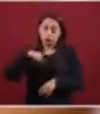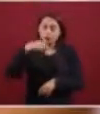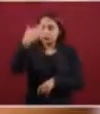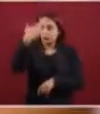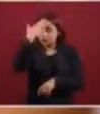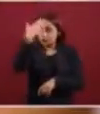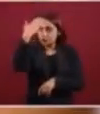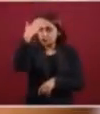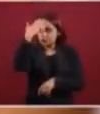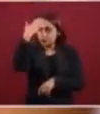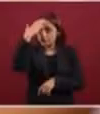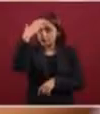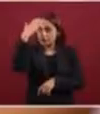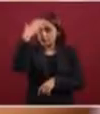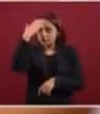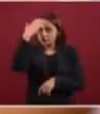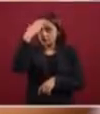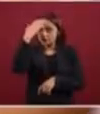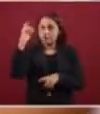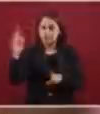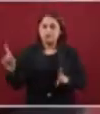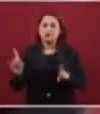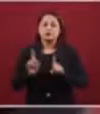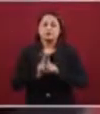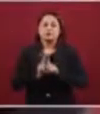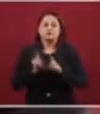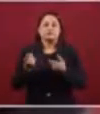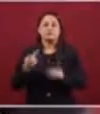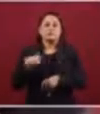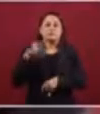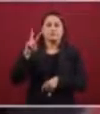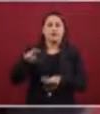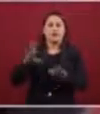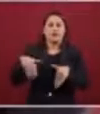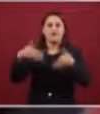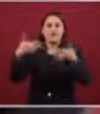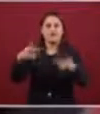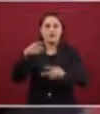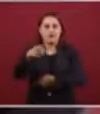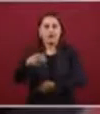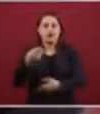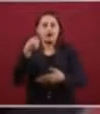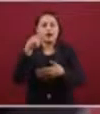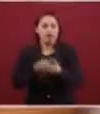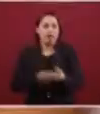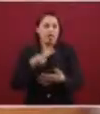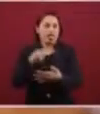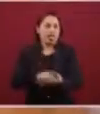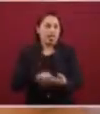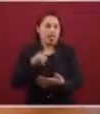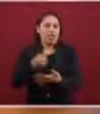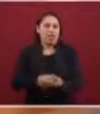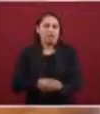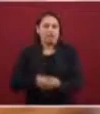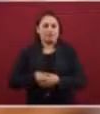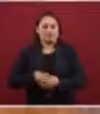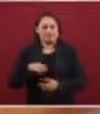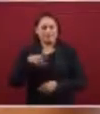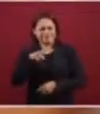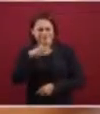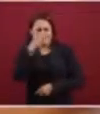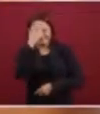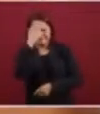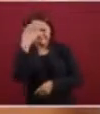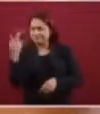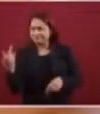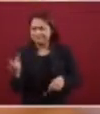estado de a pie, a quienes se nos hace hasta raro ver manifestándose, claro, aquí afuera, y quienes denuncian que, pues sí, no hubo un muy buen